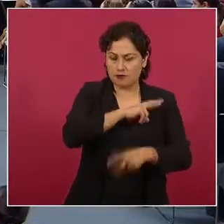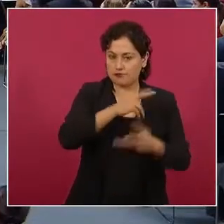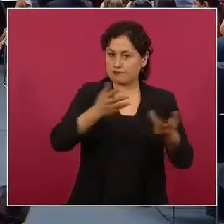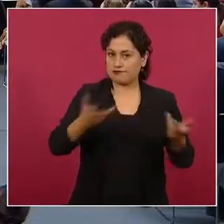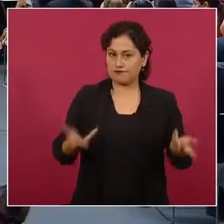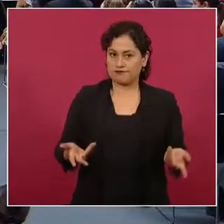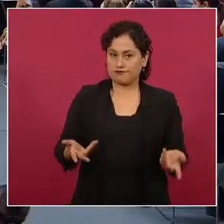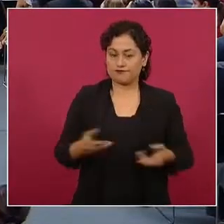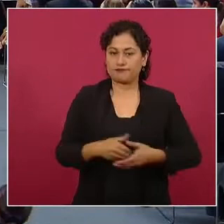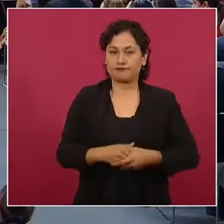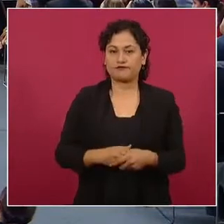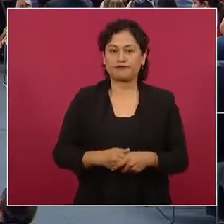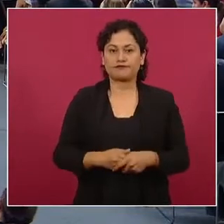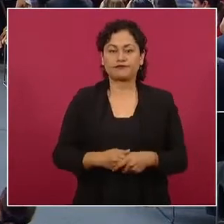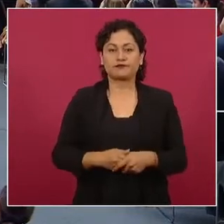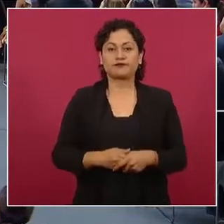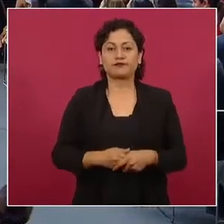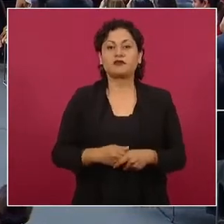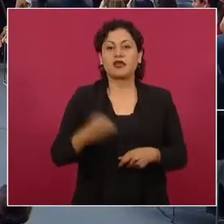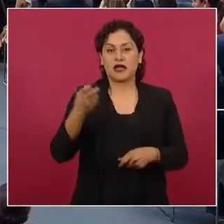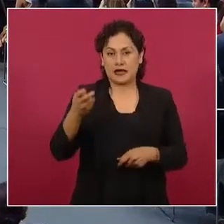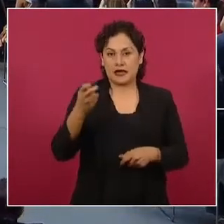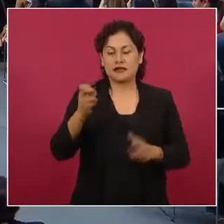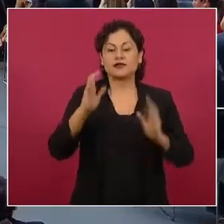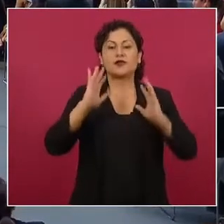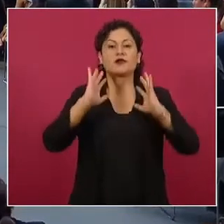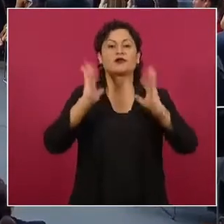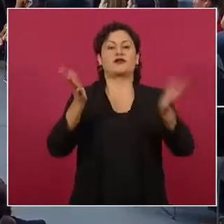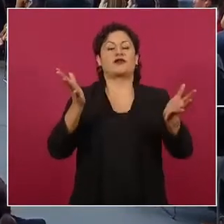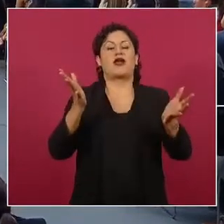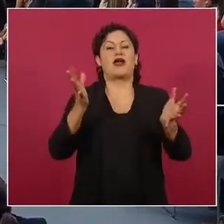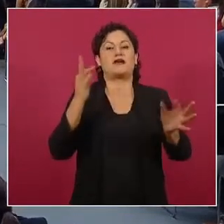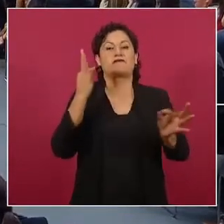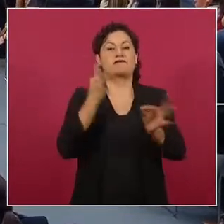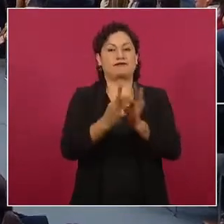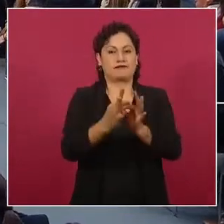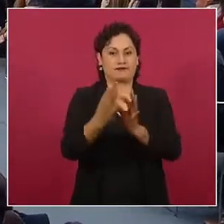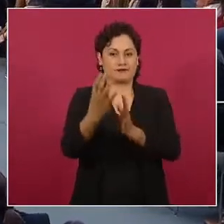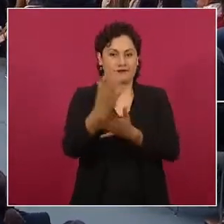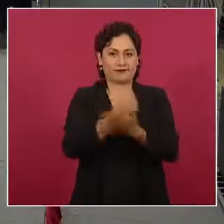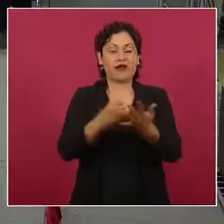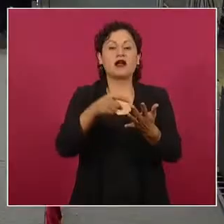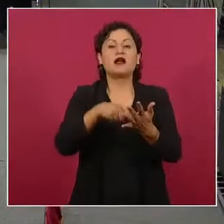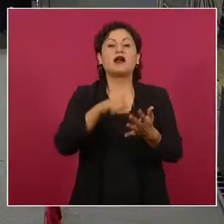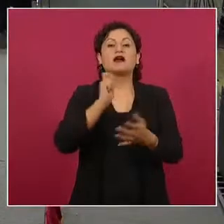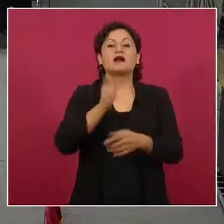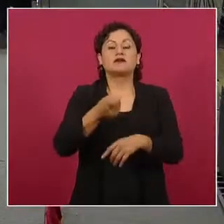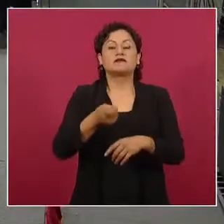Se logró esto y es importante también que lo sepan.